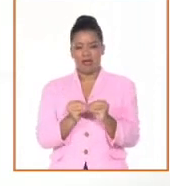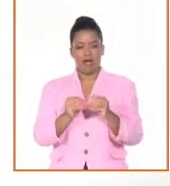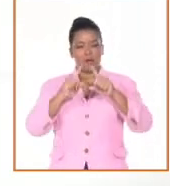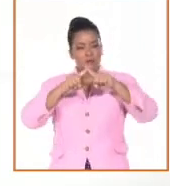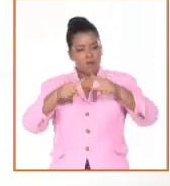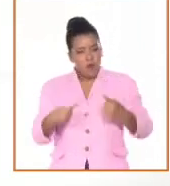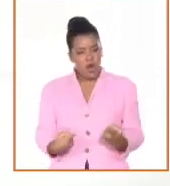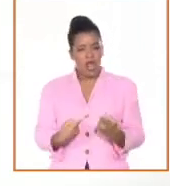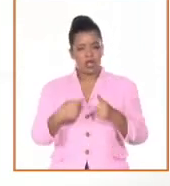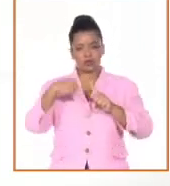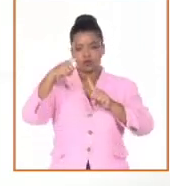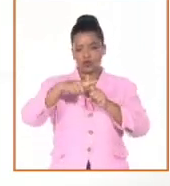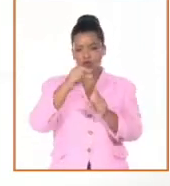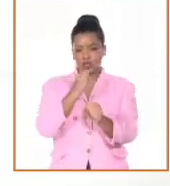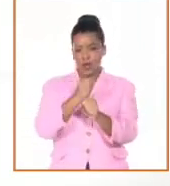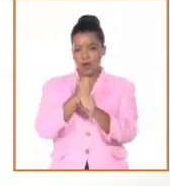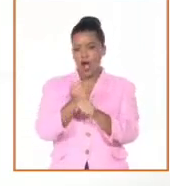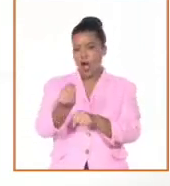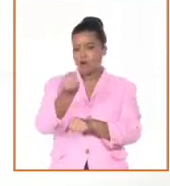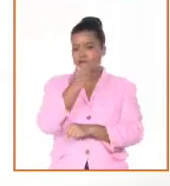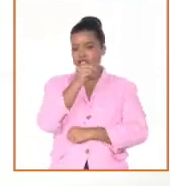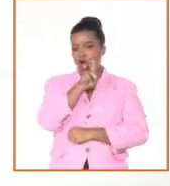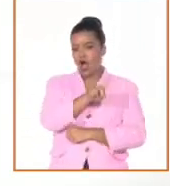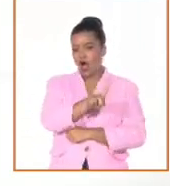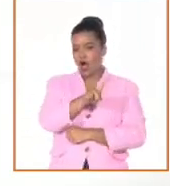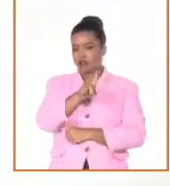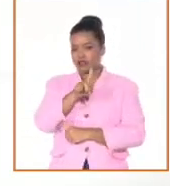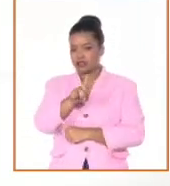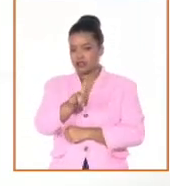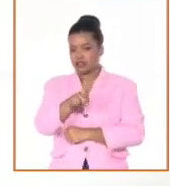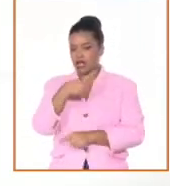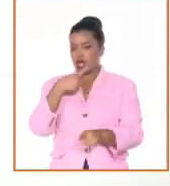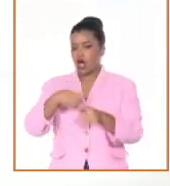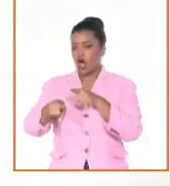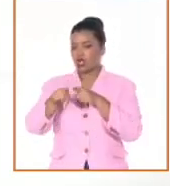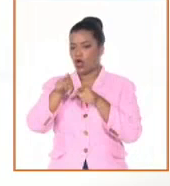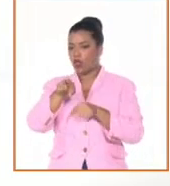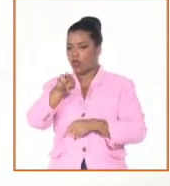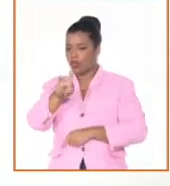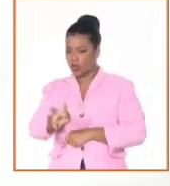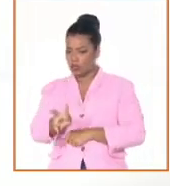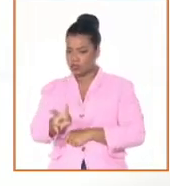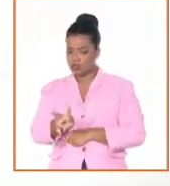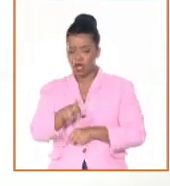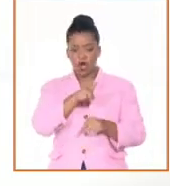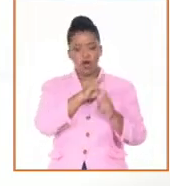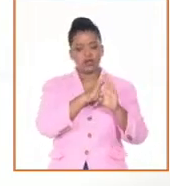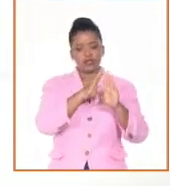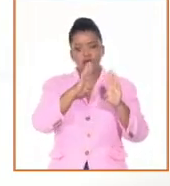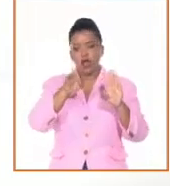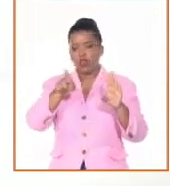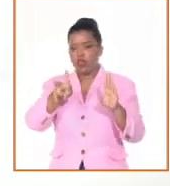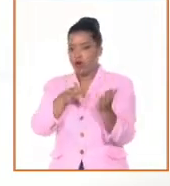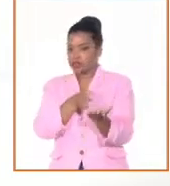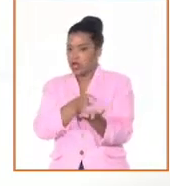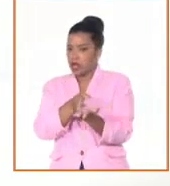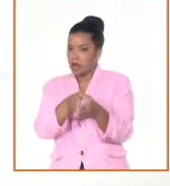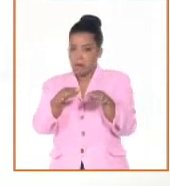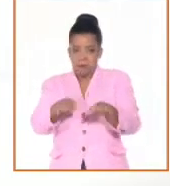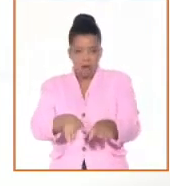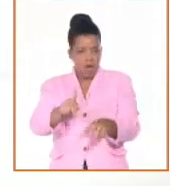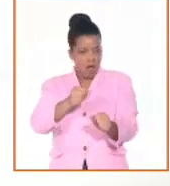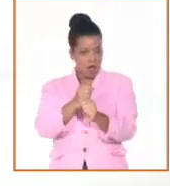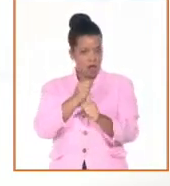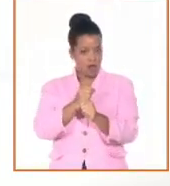de trabajo almuerza a las 11 para que el otro lo haga a las 12 y así el servicio es corrido y sigue Pedro